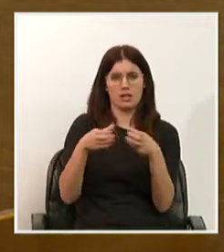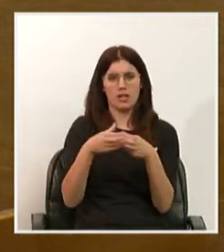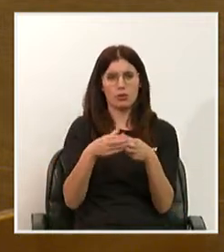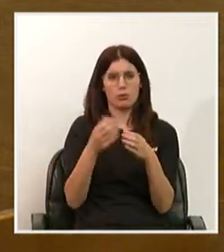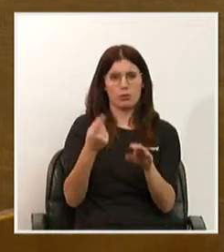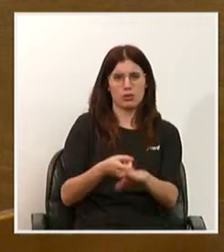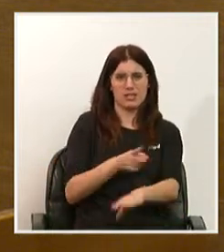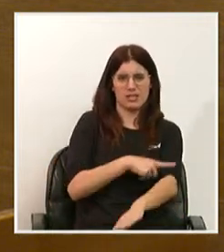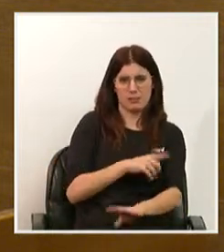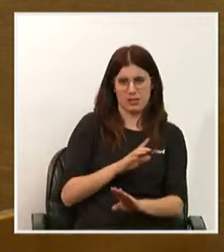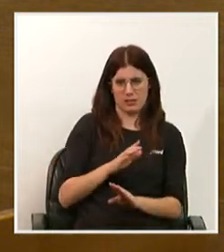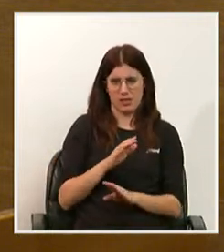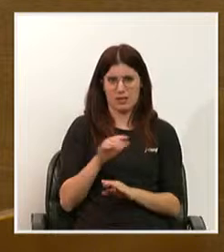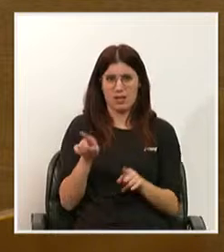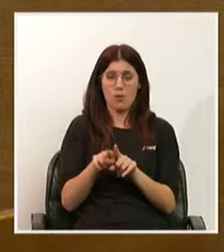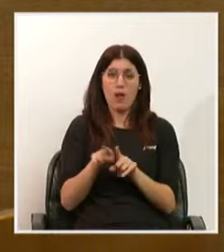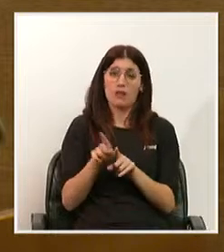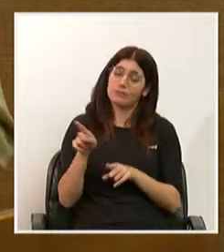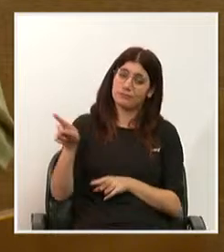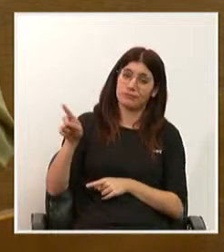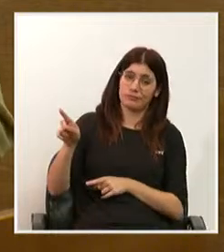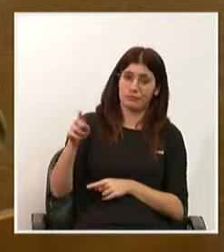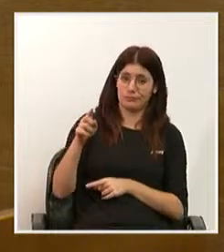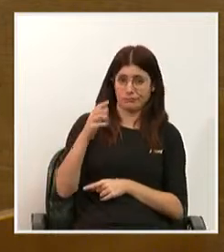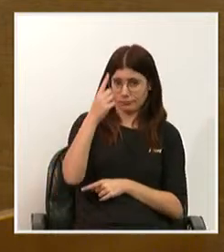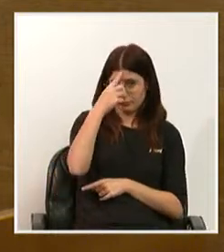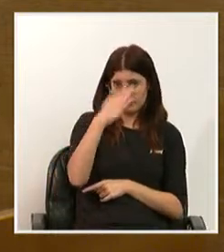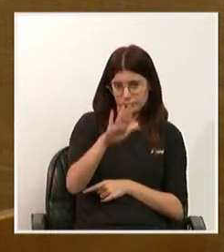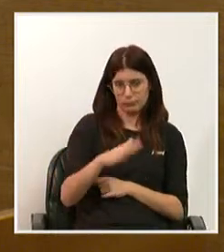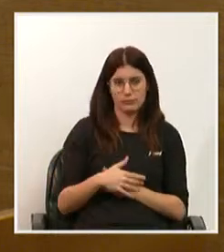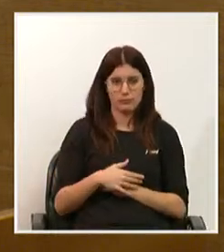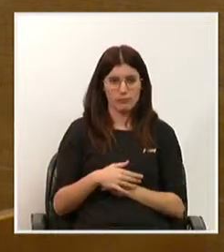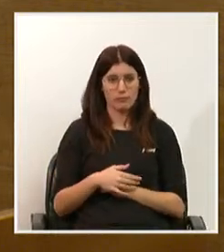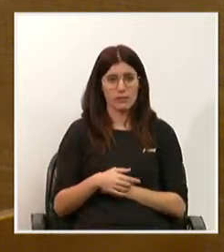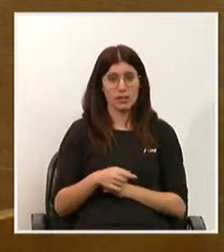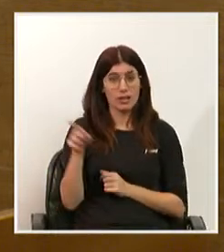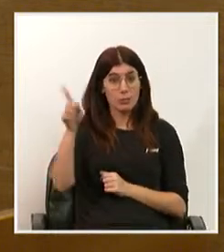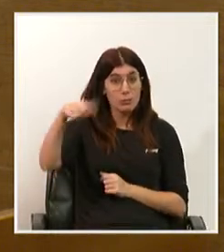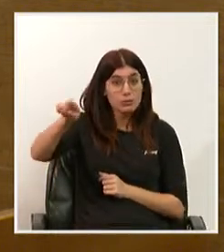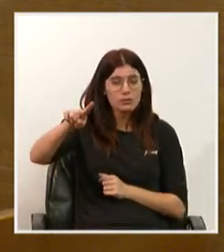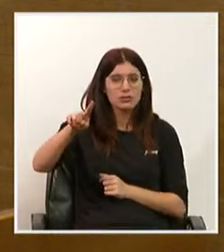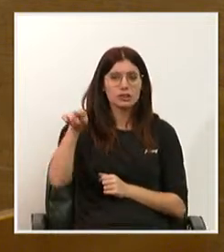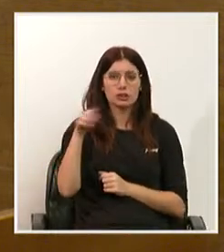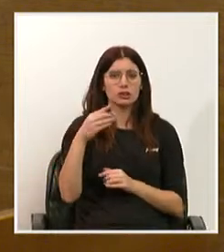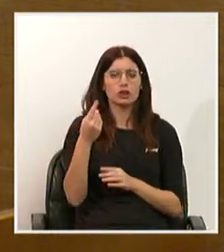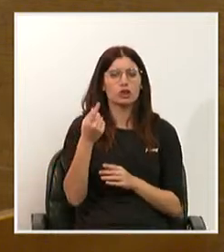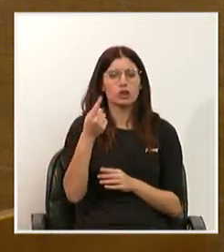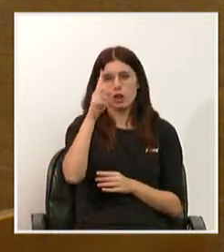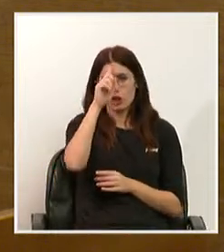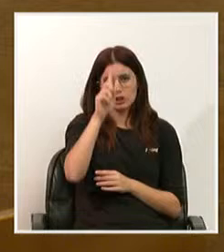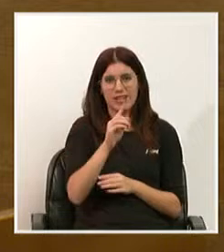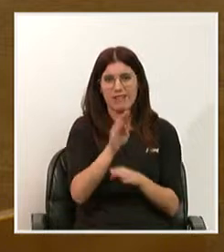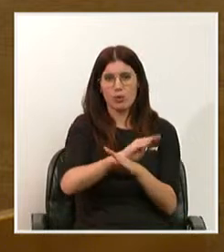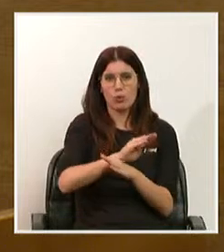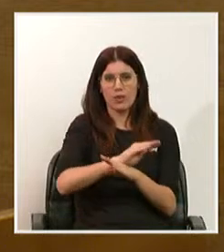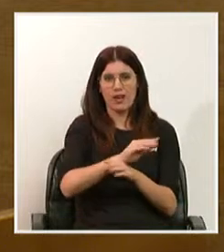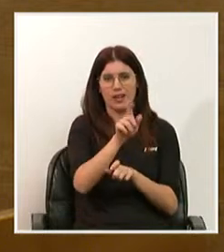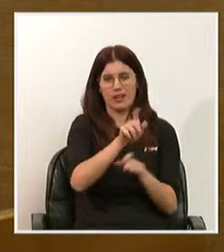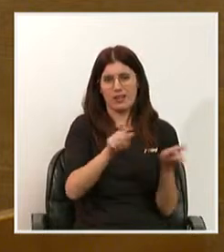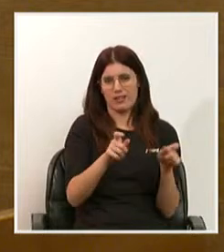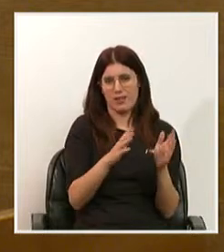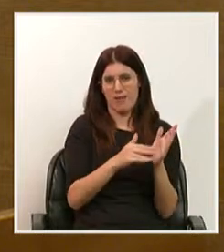extremist El que representen vost y vost no han sa cuidar lo valenci